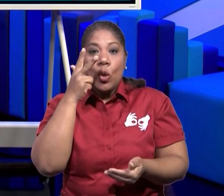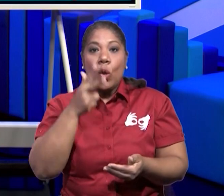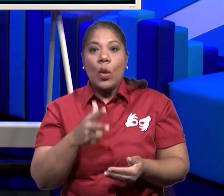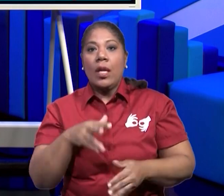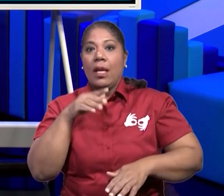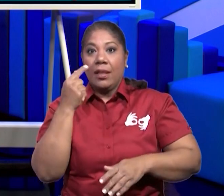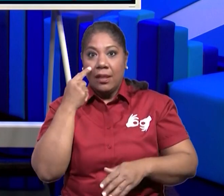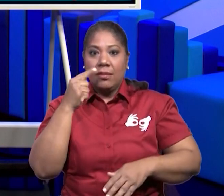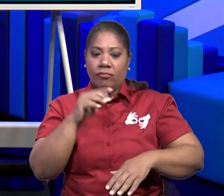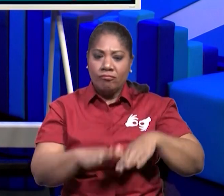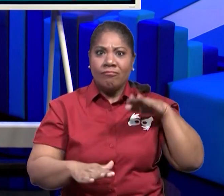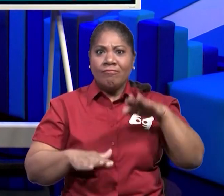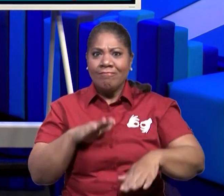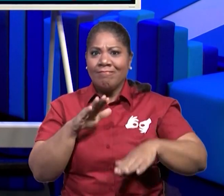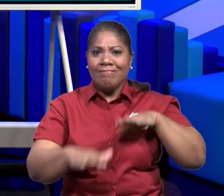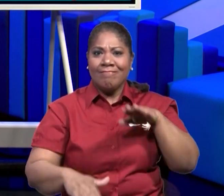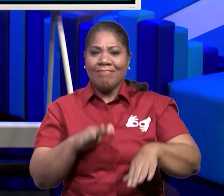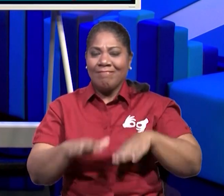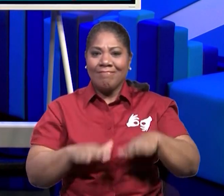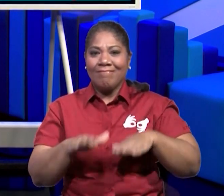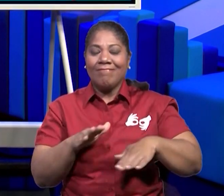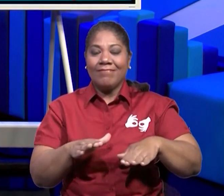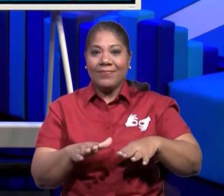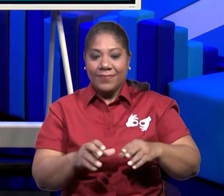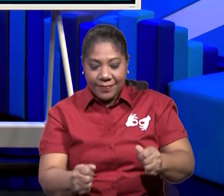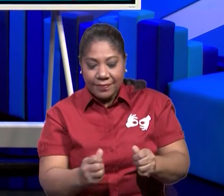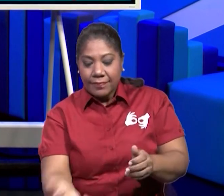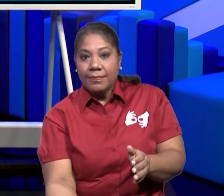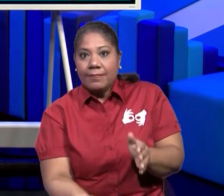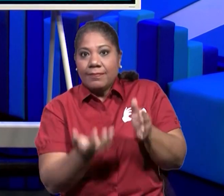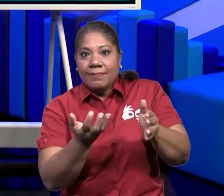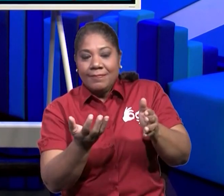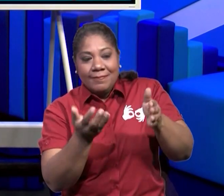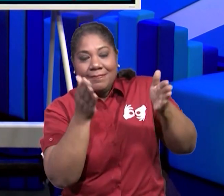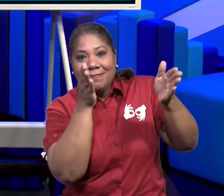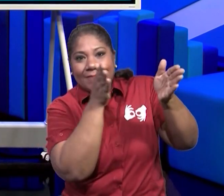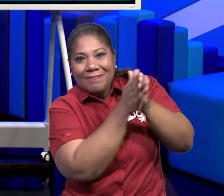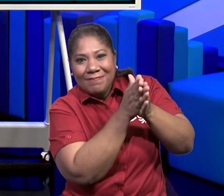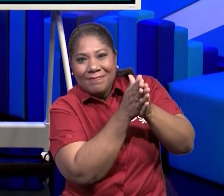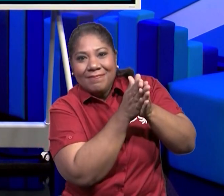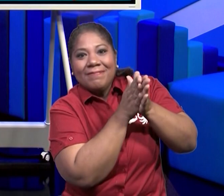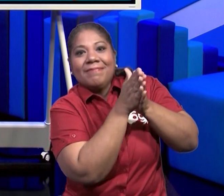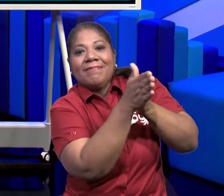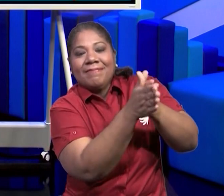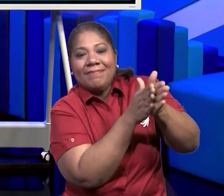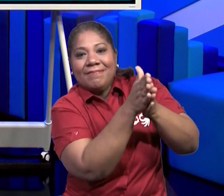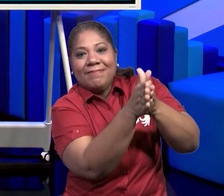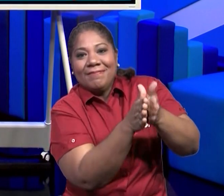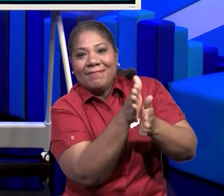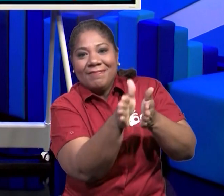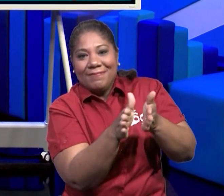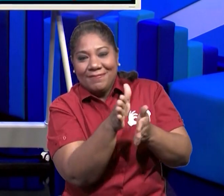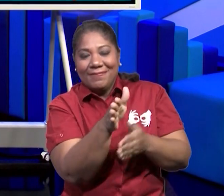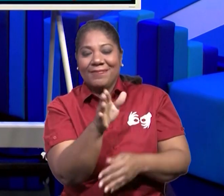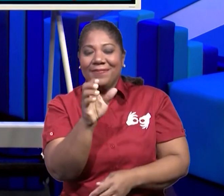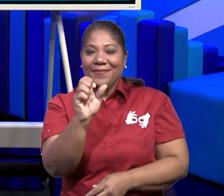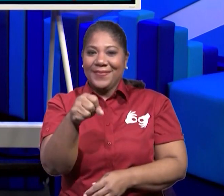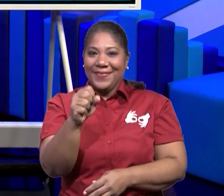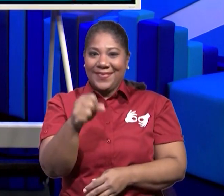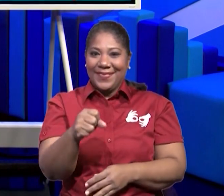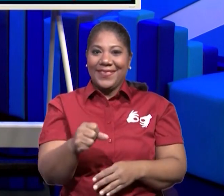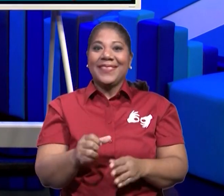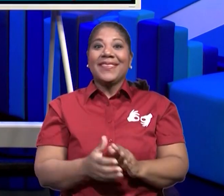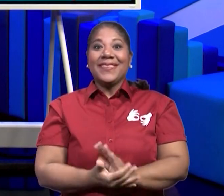pisarlo bastante y bastante hasta que quede bien compacto para entonces pegarlo en las paredes de las